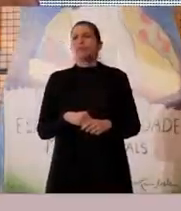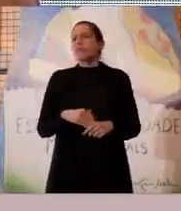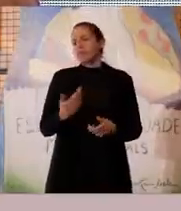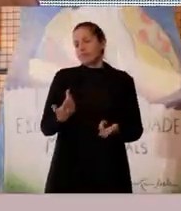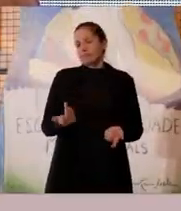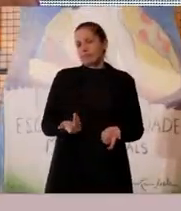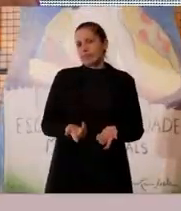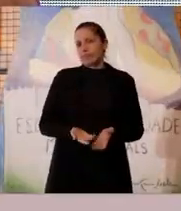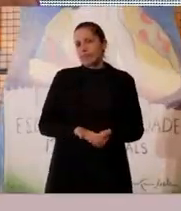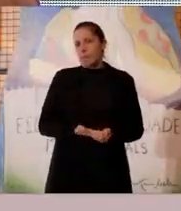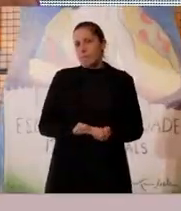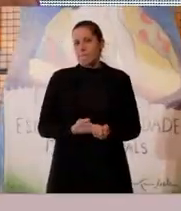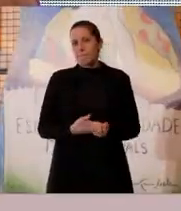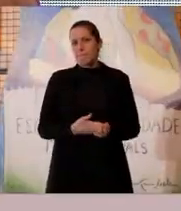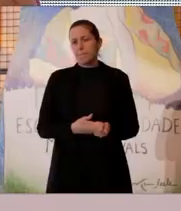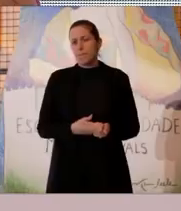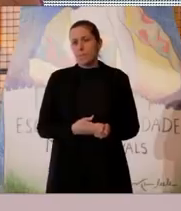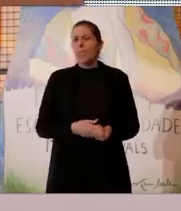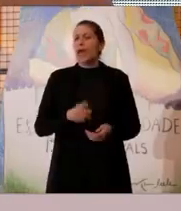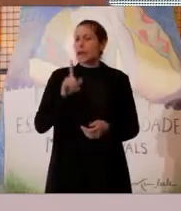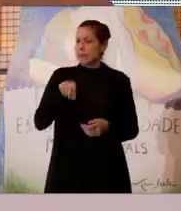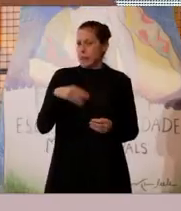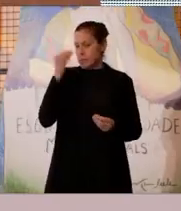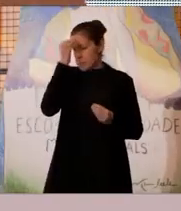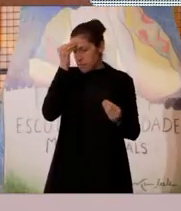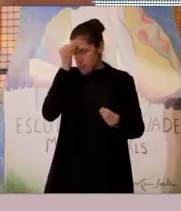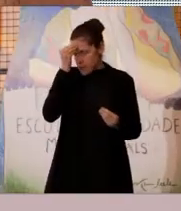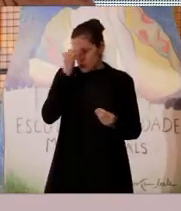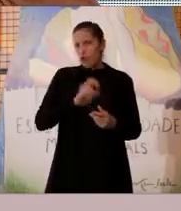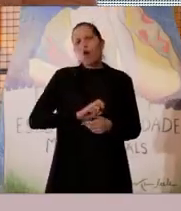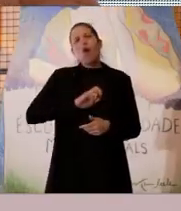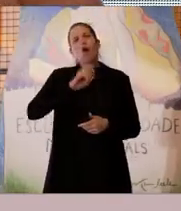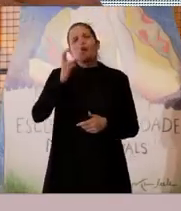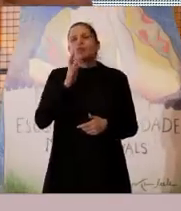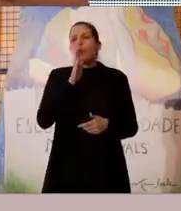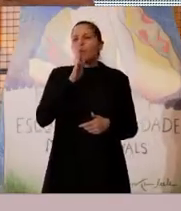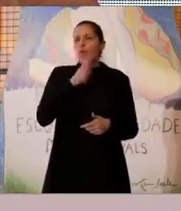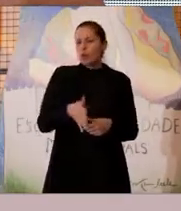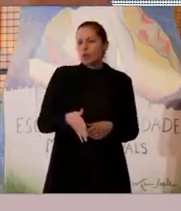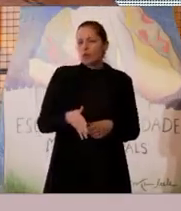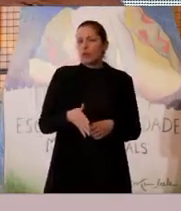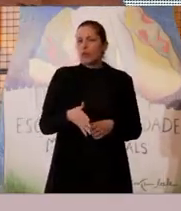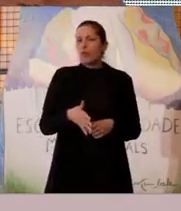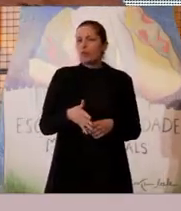derecho a cuidar luego creo Rosa que otro motivo por el que